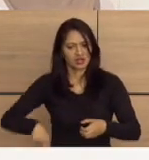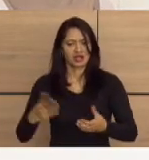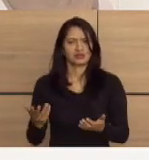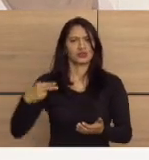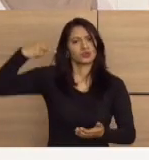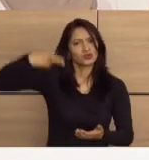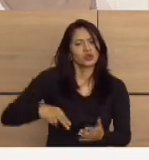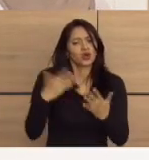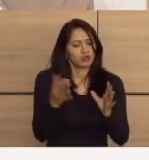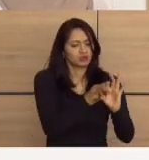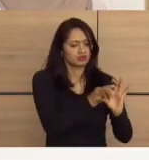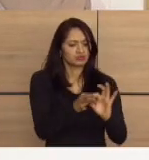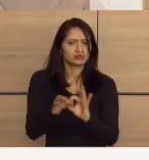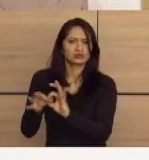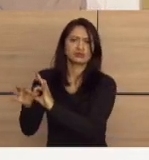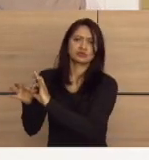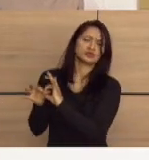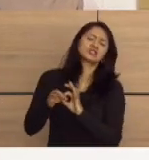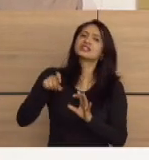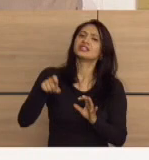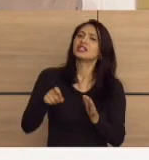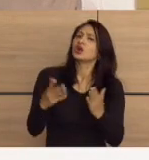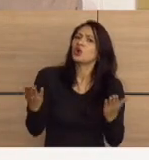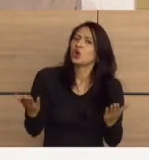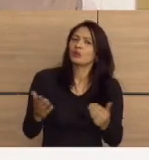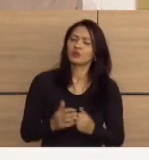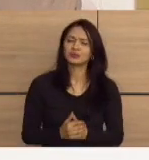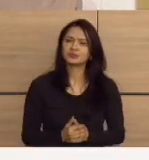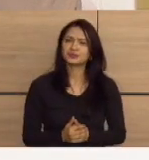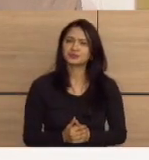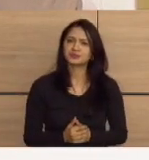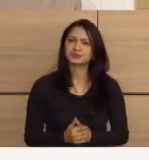cultural, pero que tengan el rigor de hacer este abordaje contextual que ya ha mencionado?